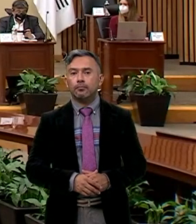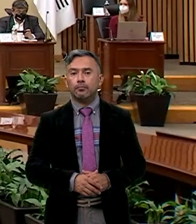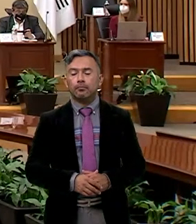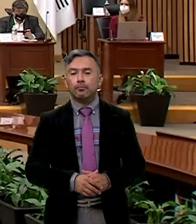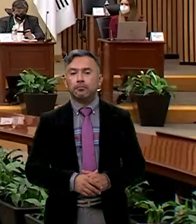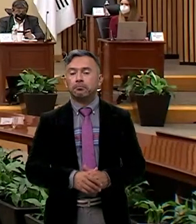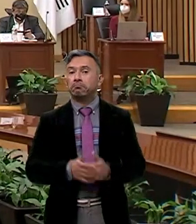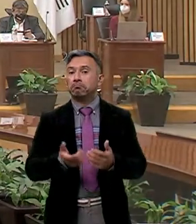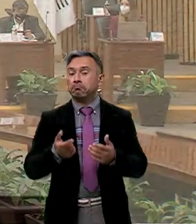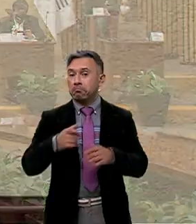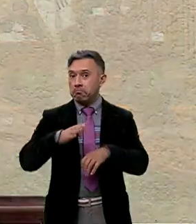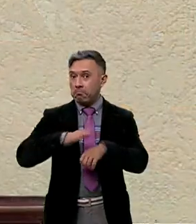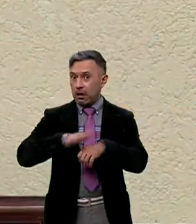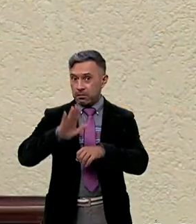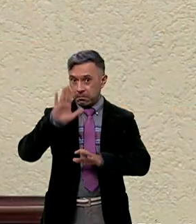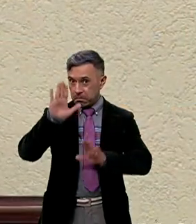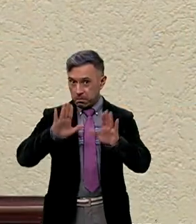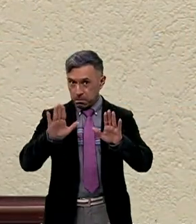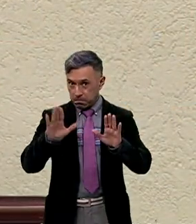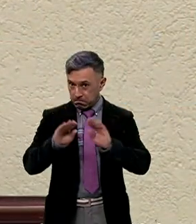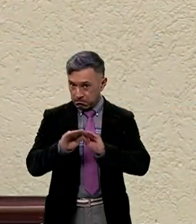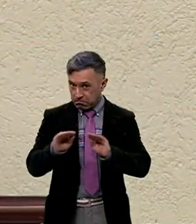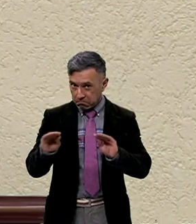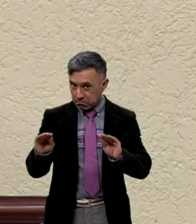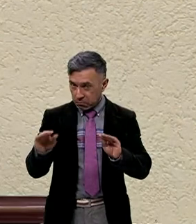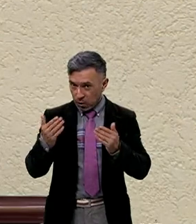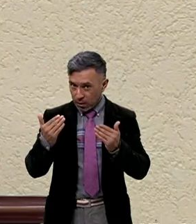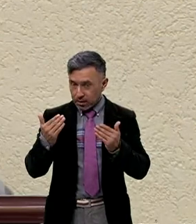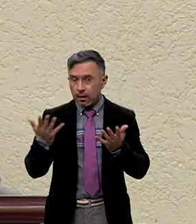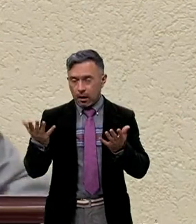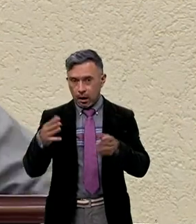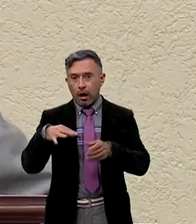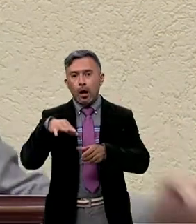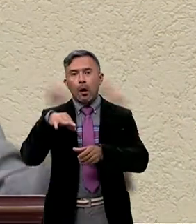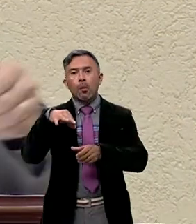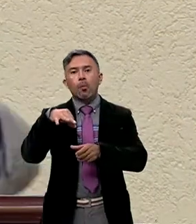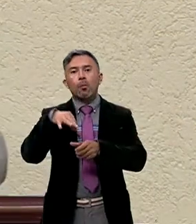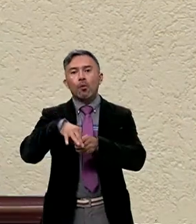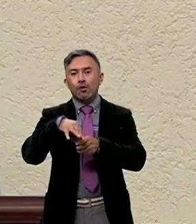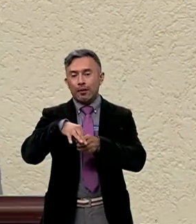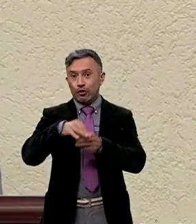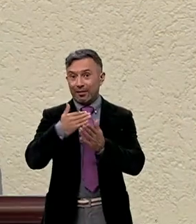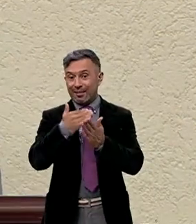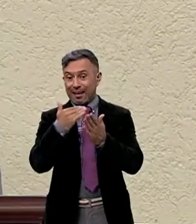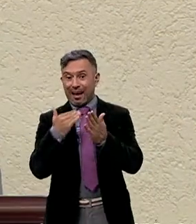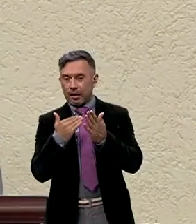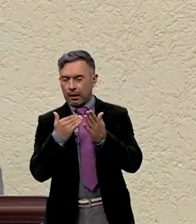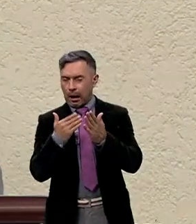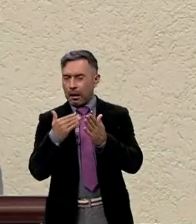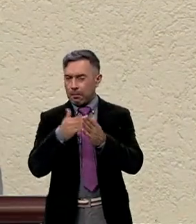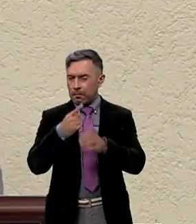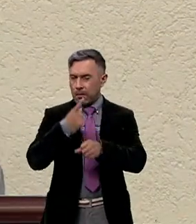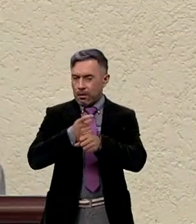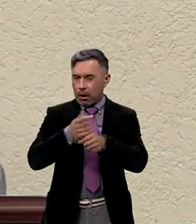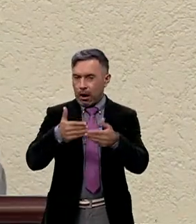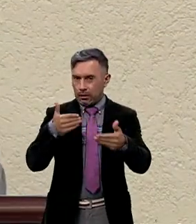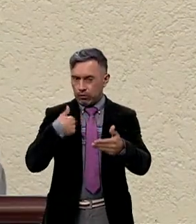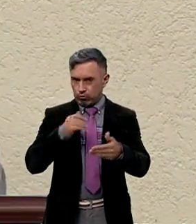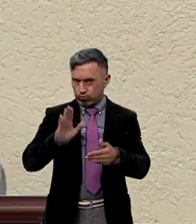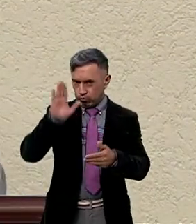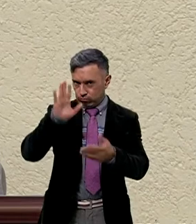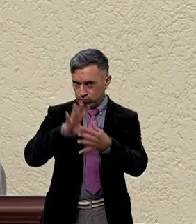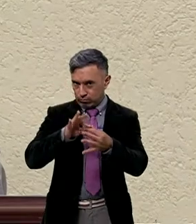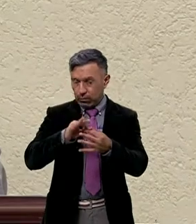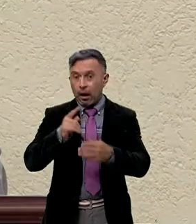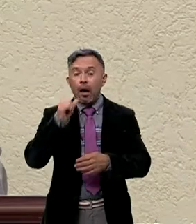si no hay más intervenciones y antes de proceder a la votación permítanme intervenir ayer nuestra